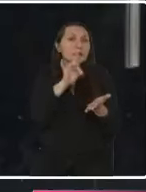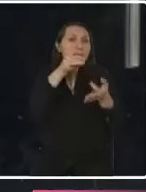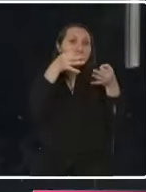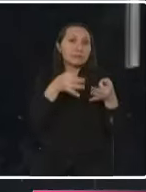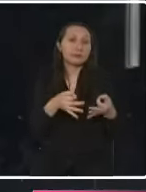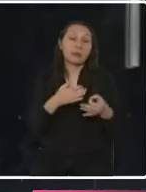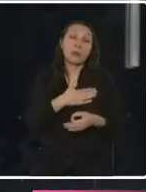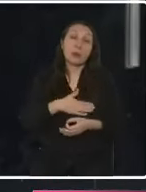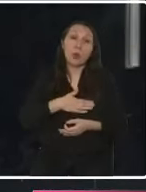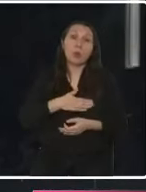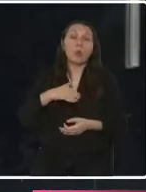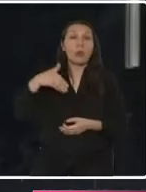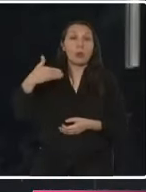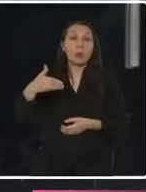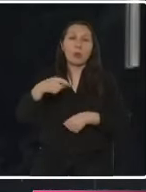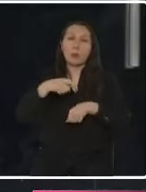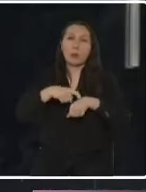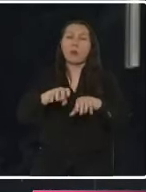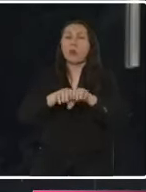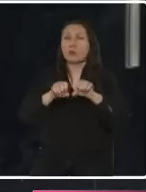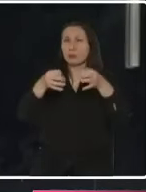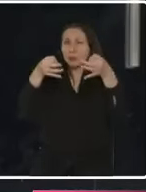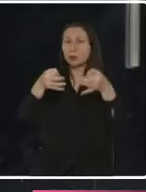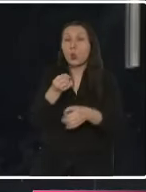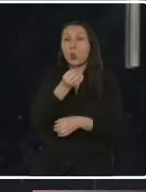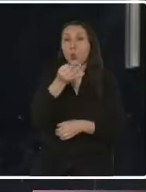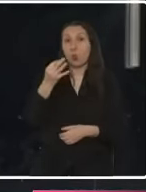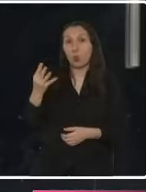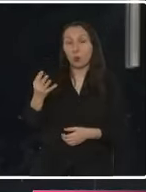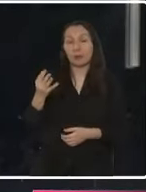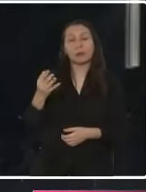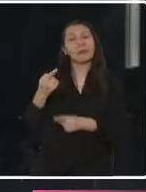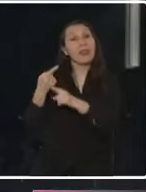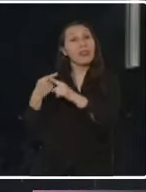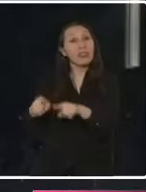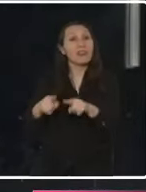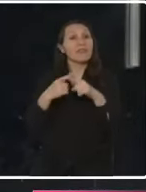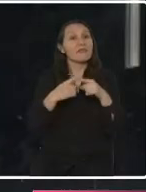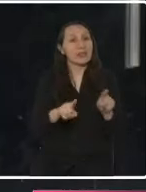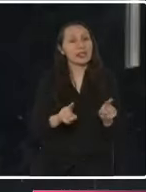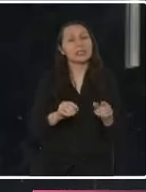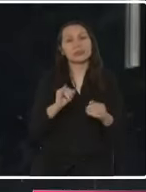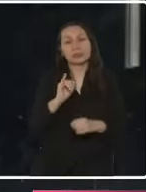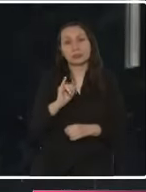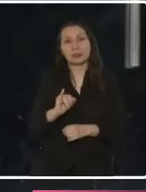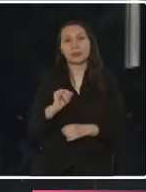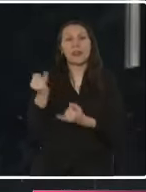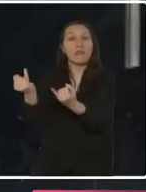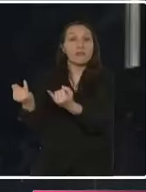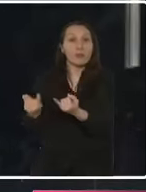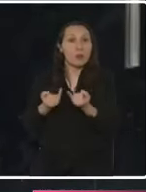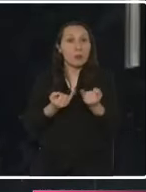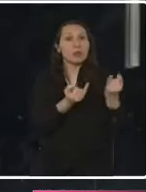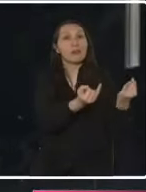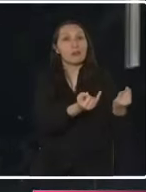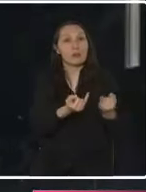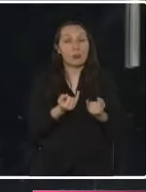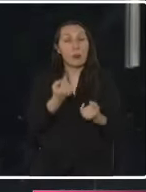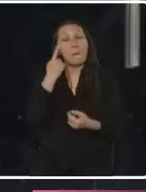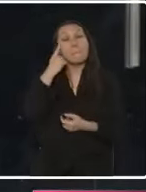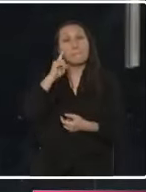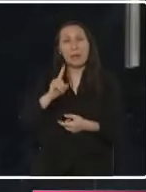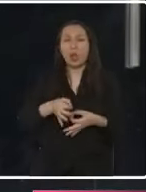tributarios para donaciones de empresas. Se ha anunciado además un aumento de la vigilancia policial en las